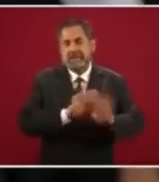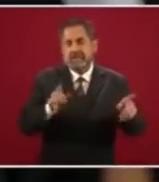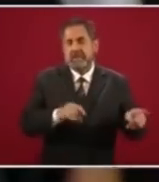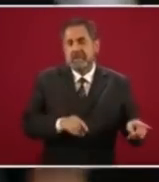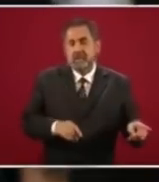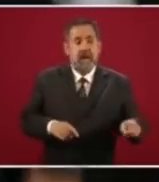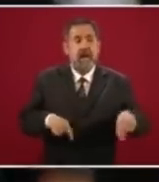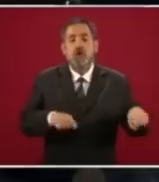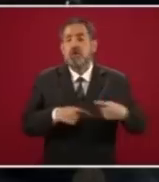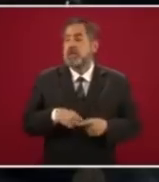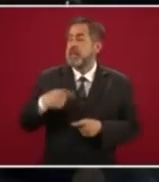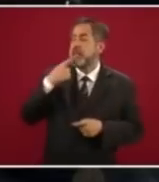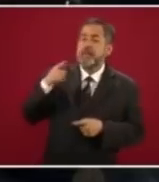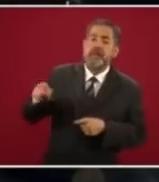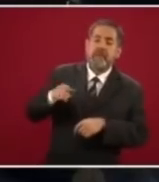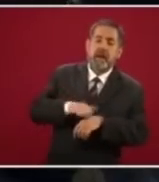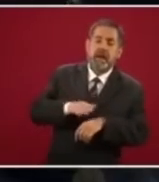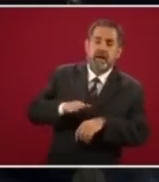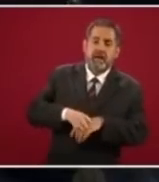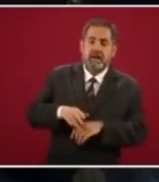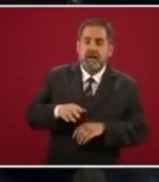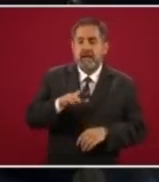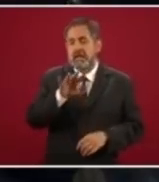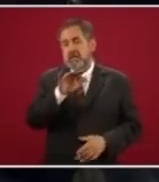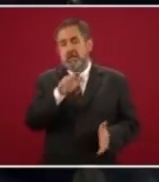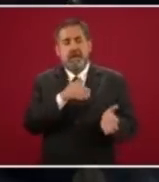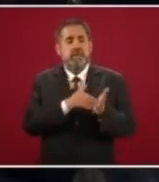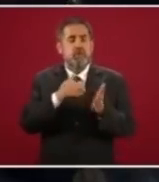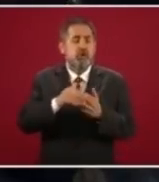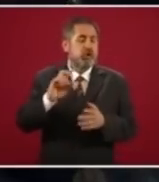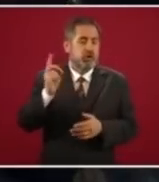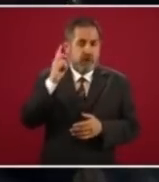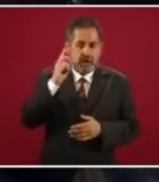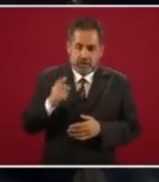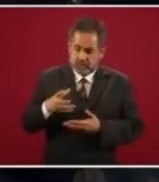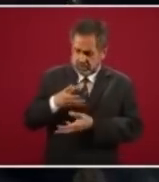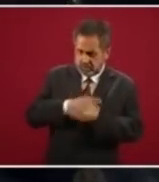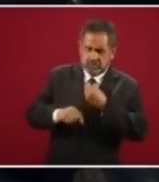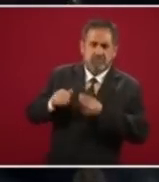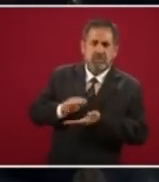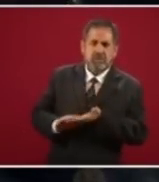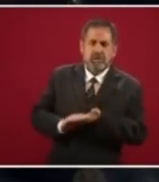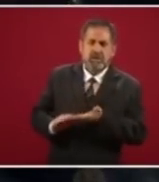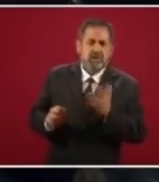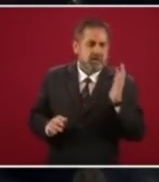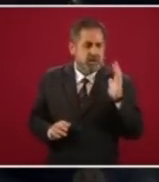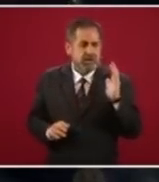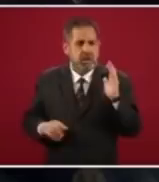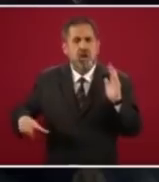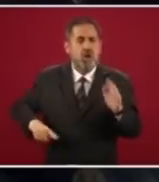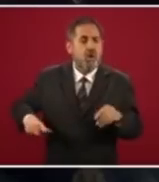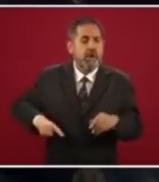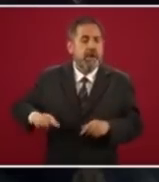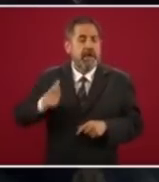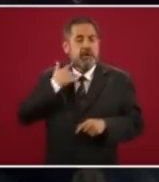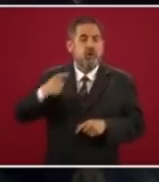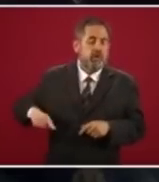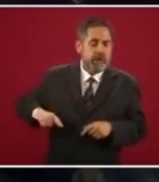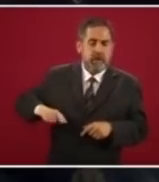están demandando algo así como 50 millones de dólares, que viene del gobierno